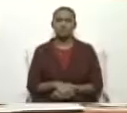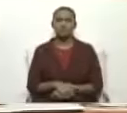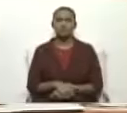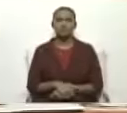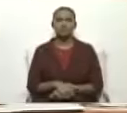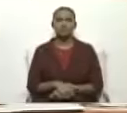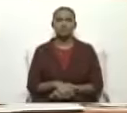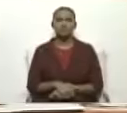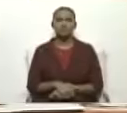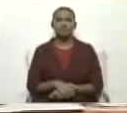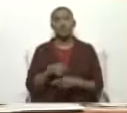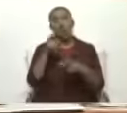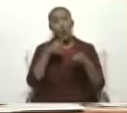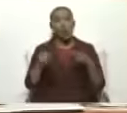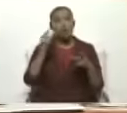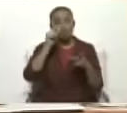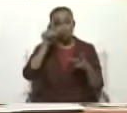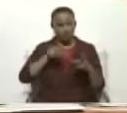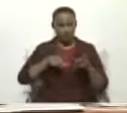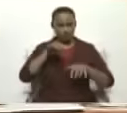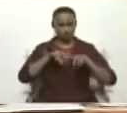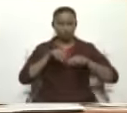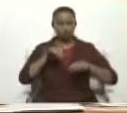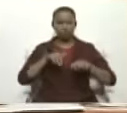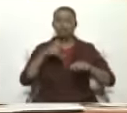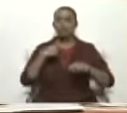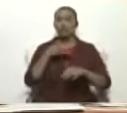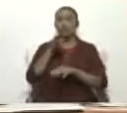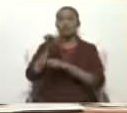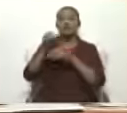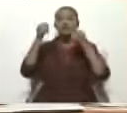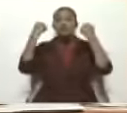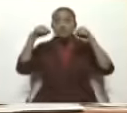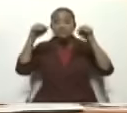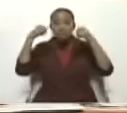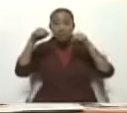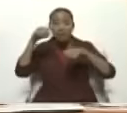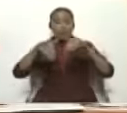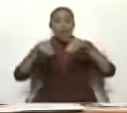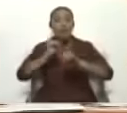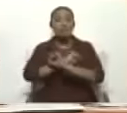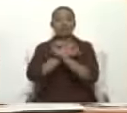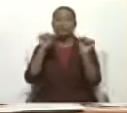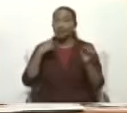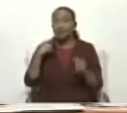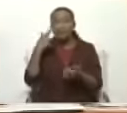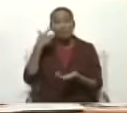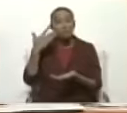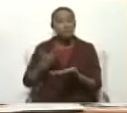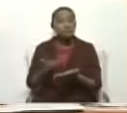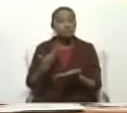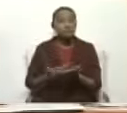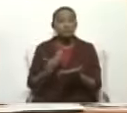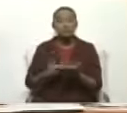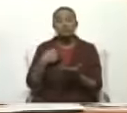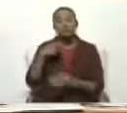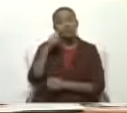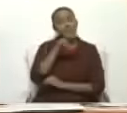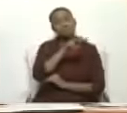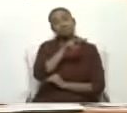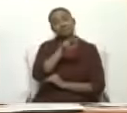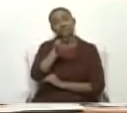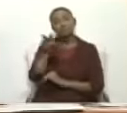Un tal Luis Martino: fui al simulacro en la mañana para ver las cosas yo mismo, sin profundizar en muchos detalles.